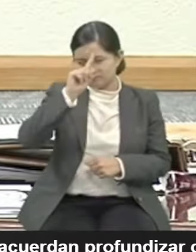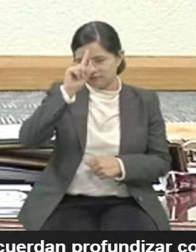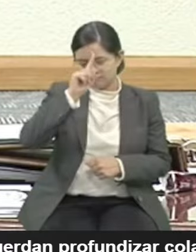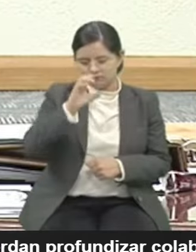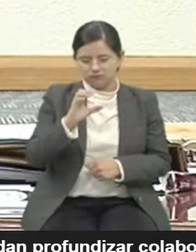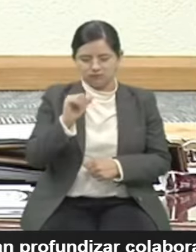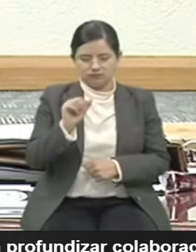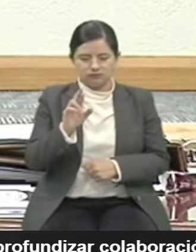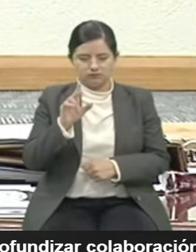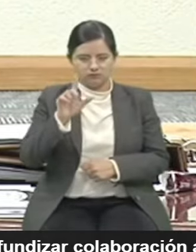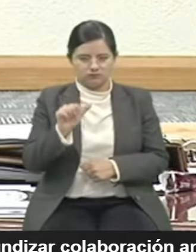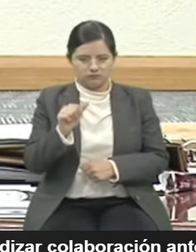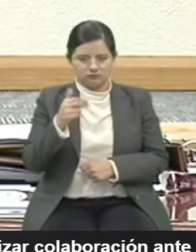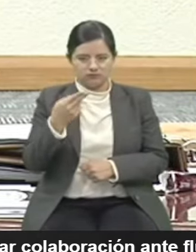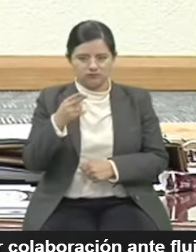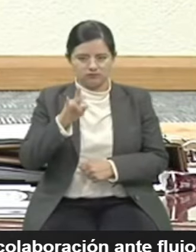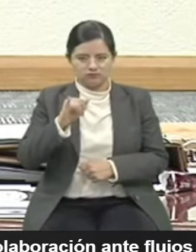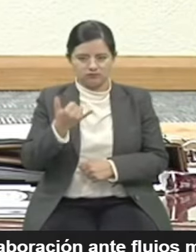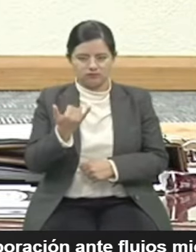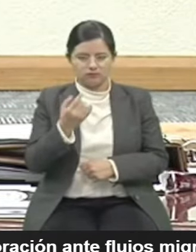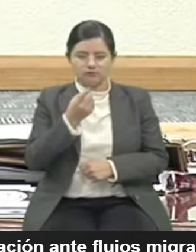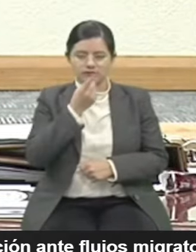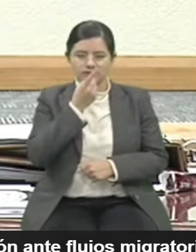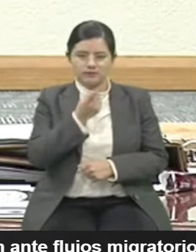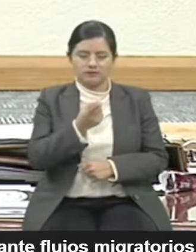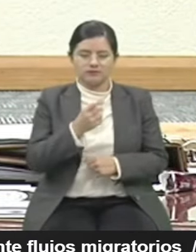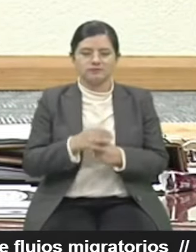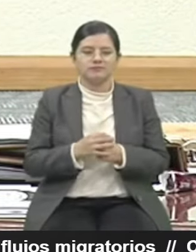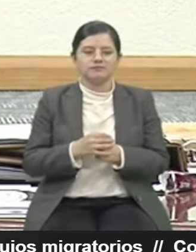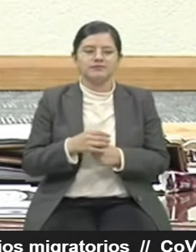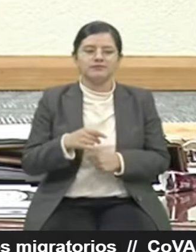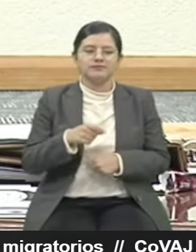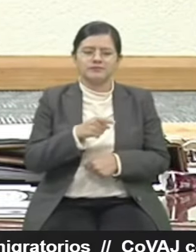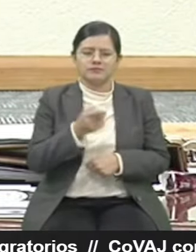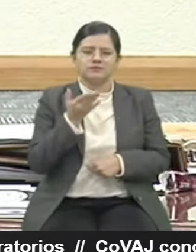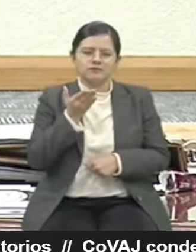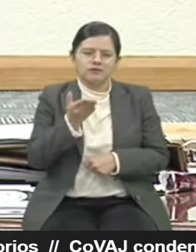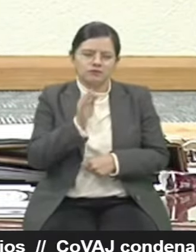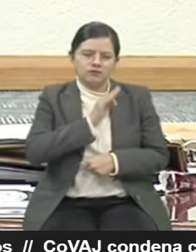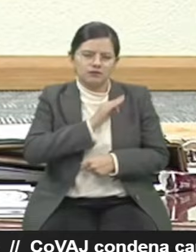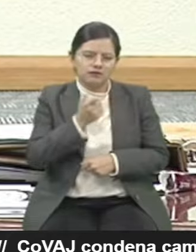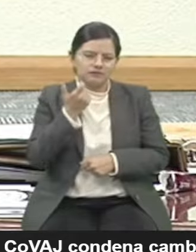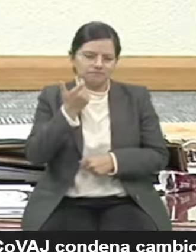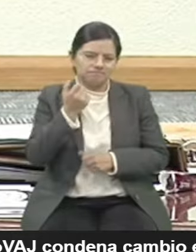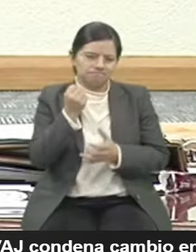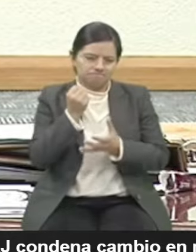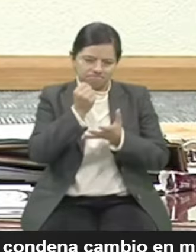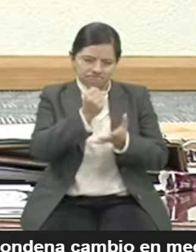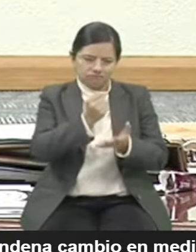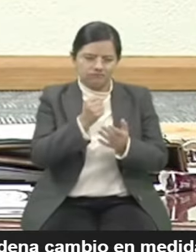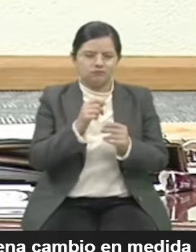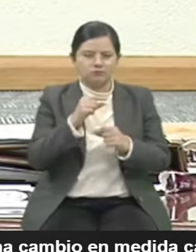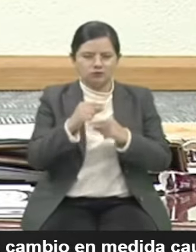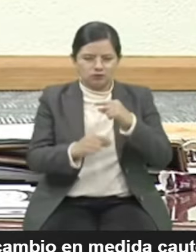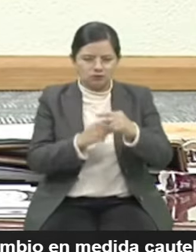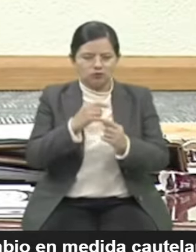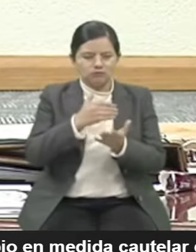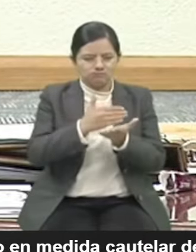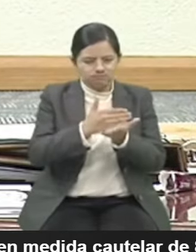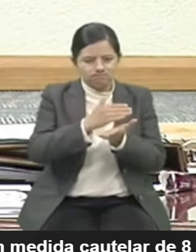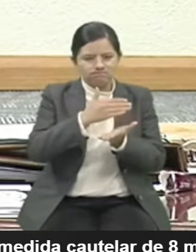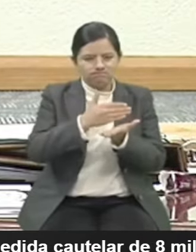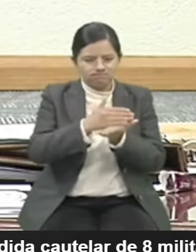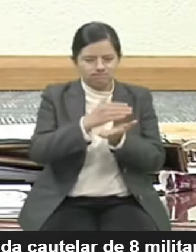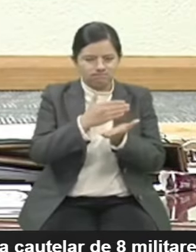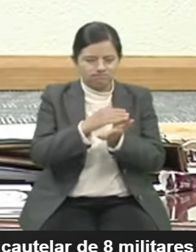Carla honf frey en donde Establece que se dote de presupuesto de manera eh eh paulatina en